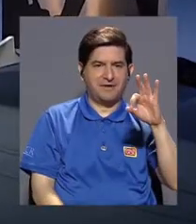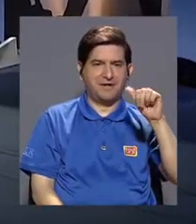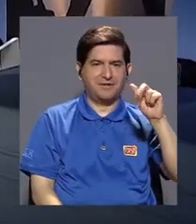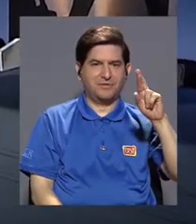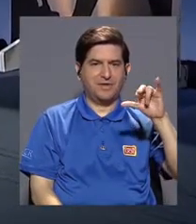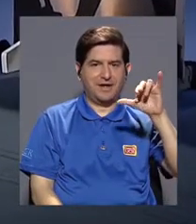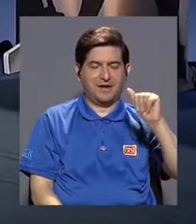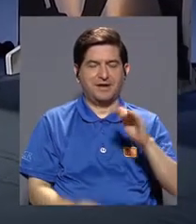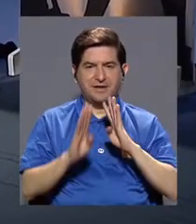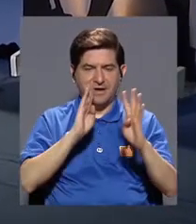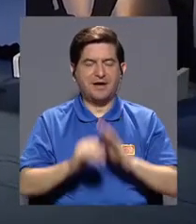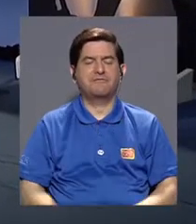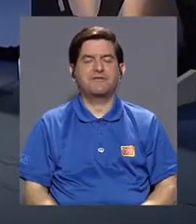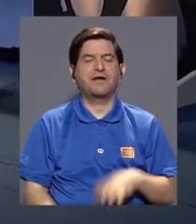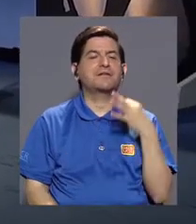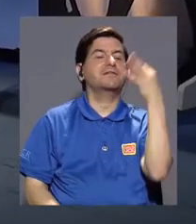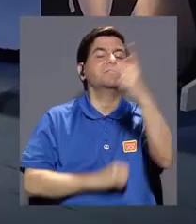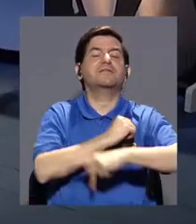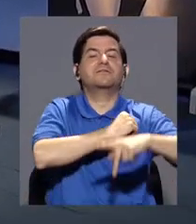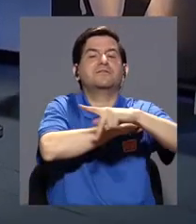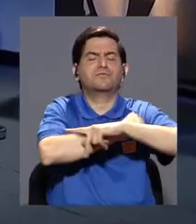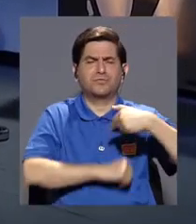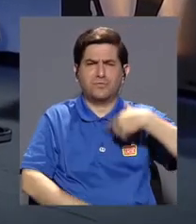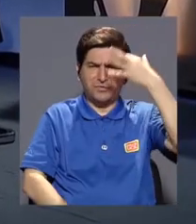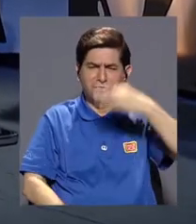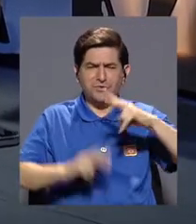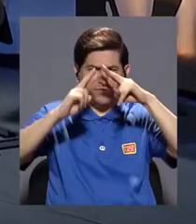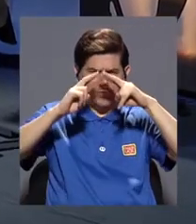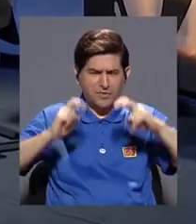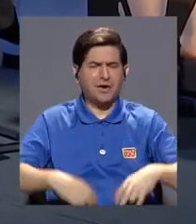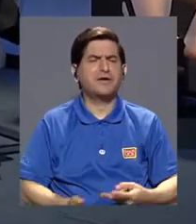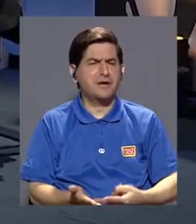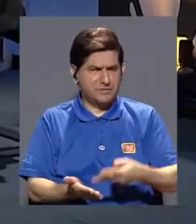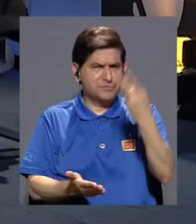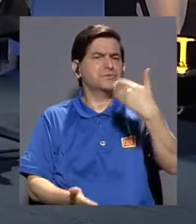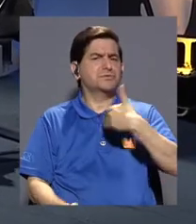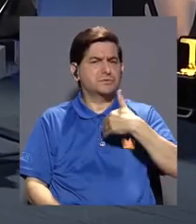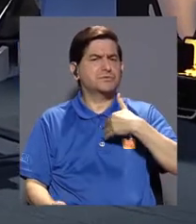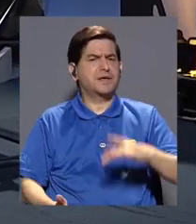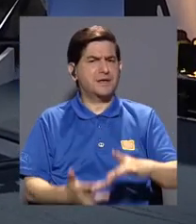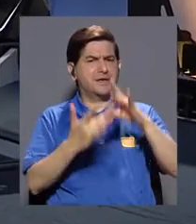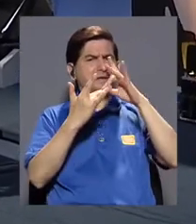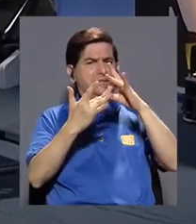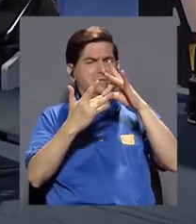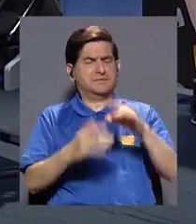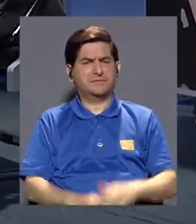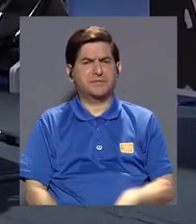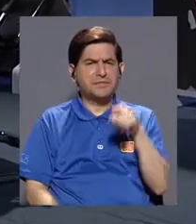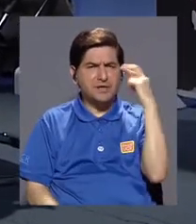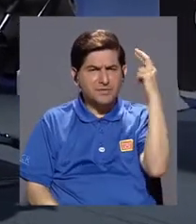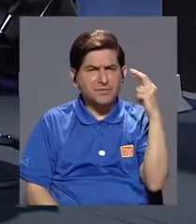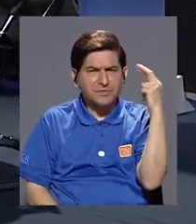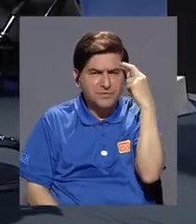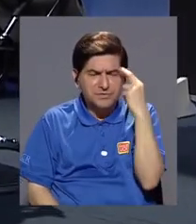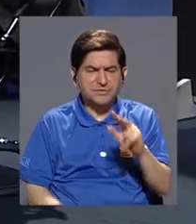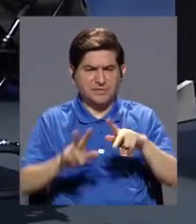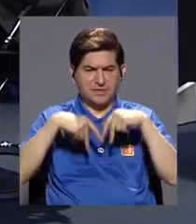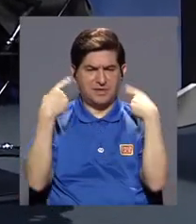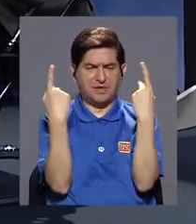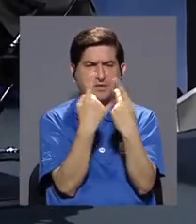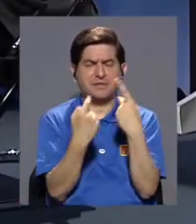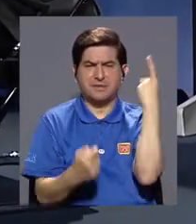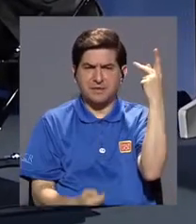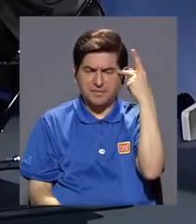que estamos hablando un poco sobre el porvenir de este país. Y me parece que el análisis ha sido muy rico, sobre todo sus reflexiones sobre los